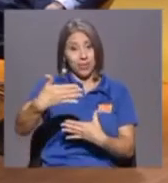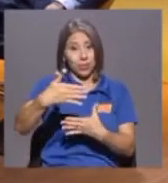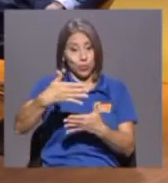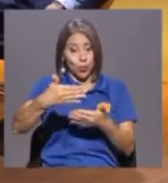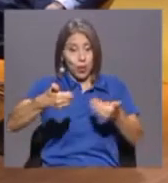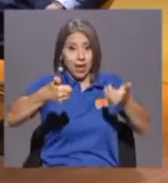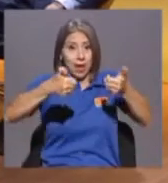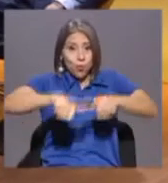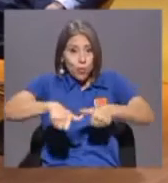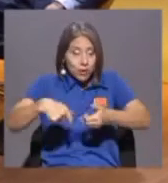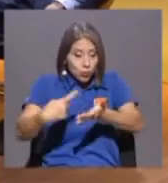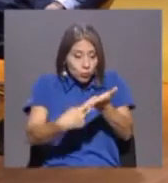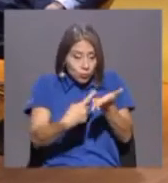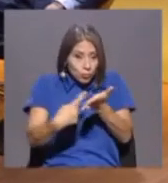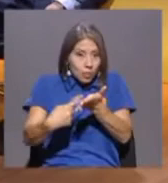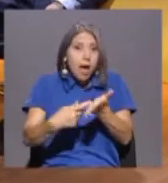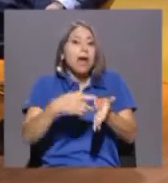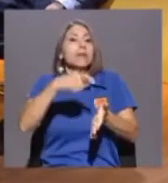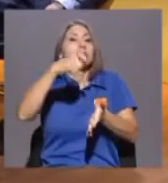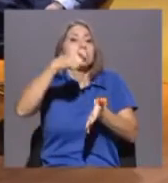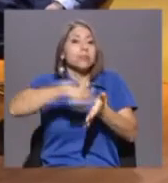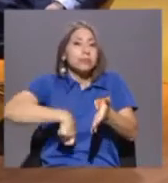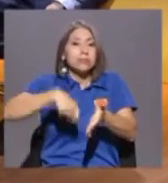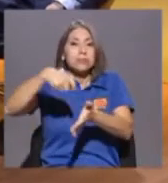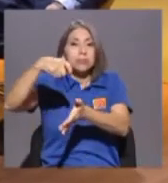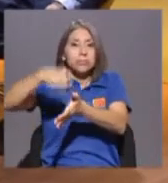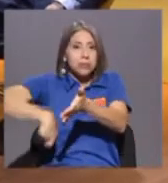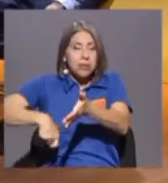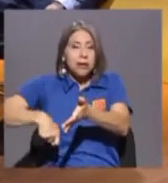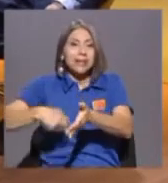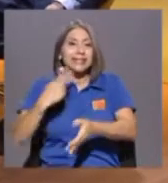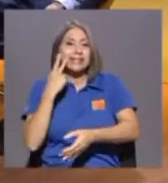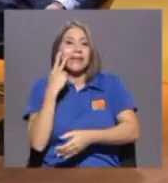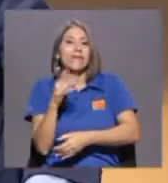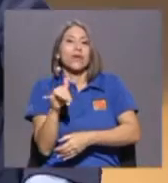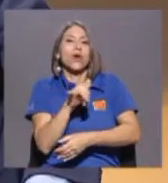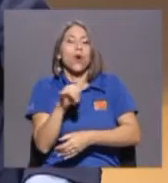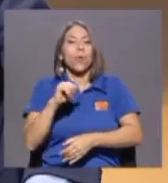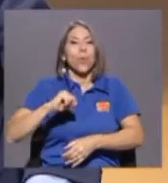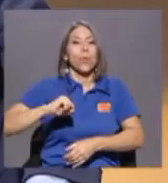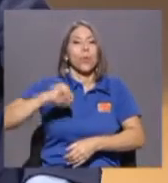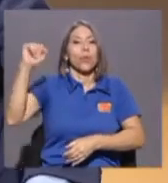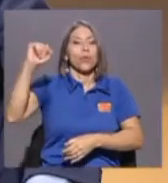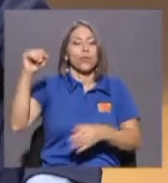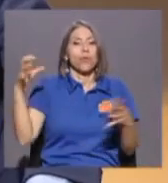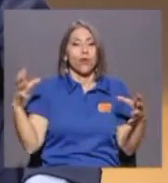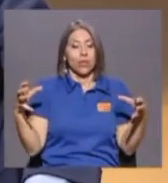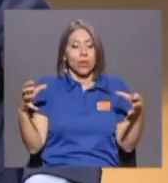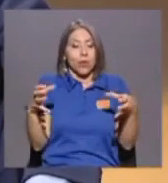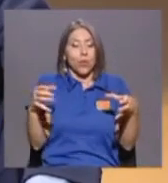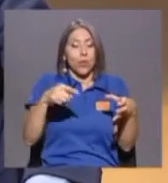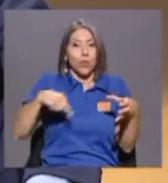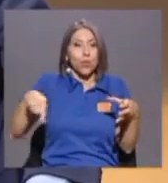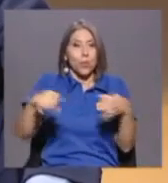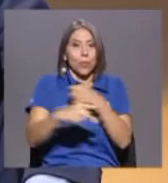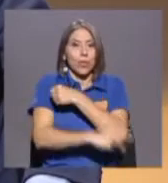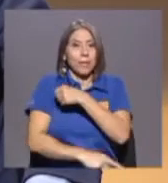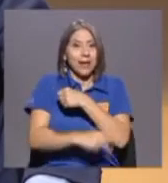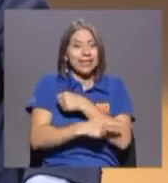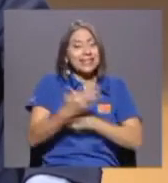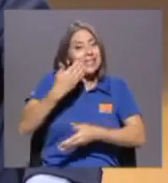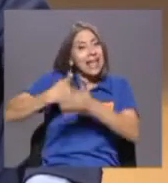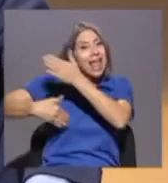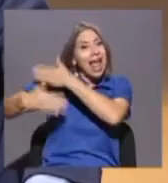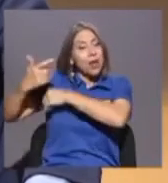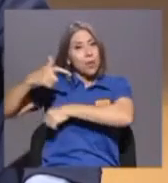como un triunfo de un grupo de países que en su momento fueron liderados por Costa